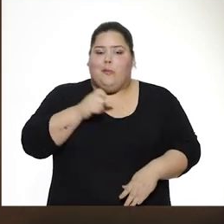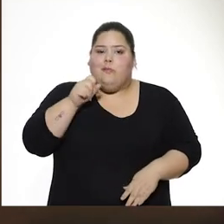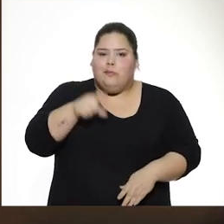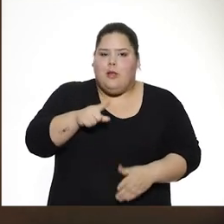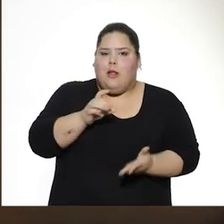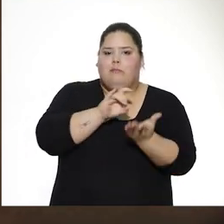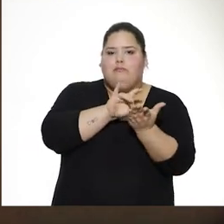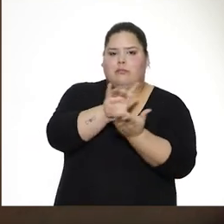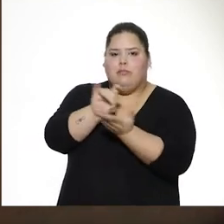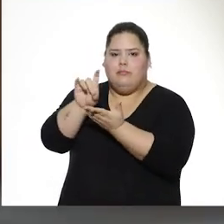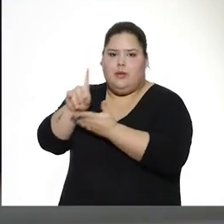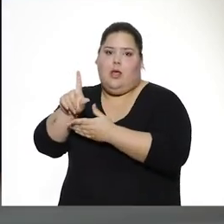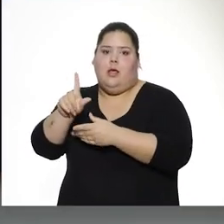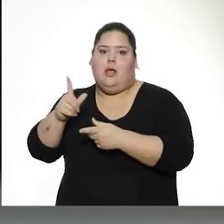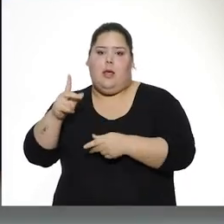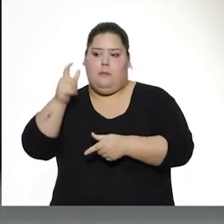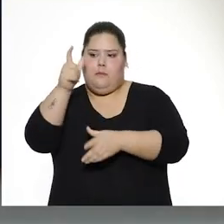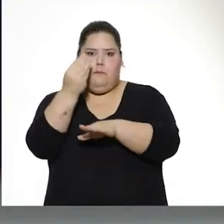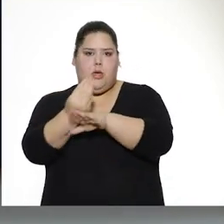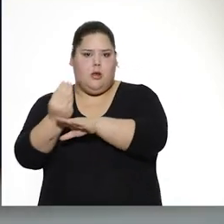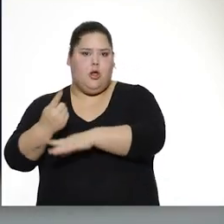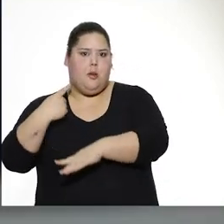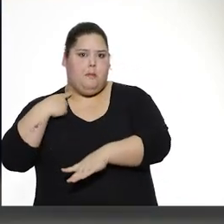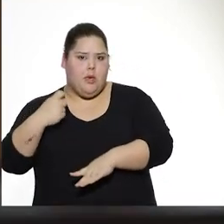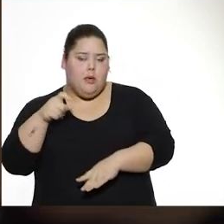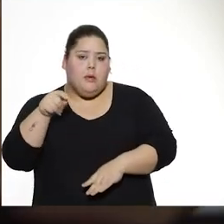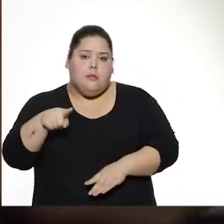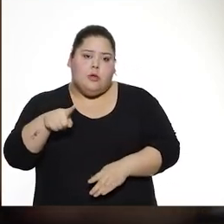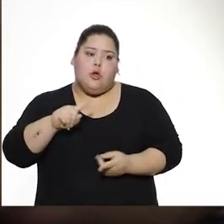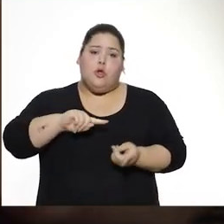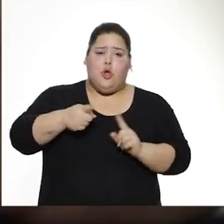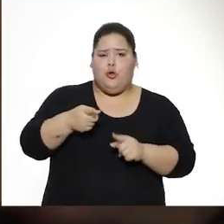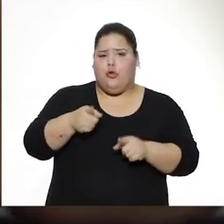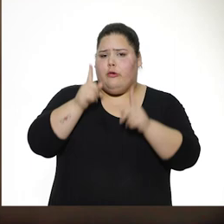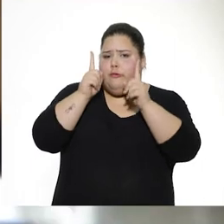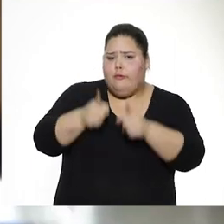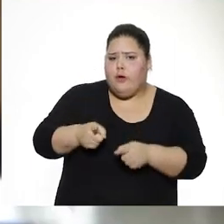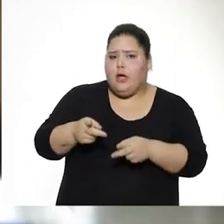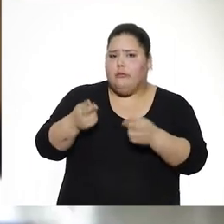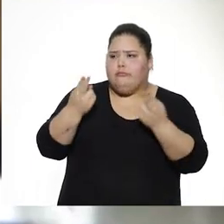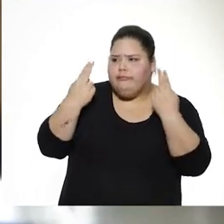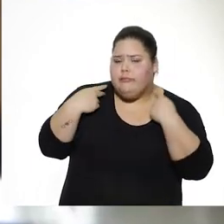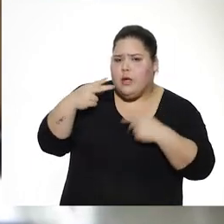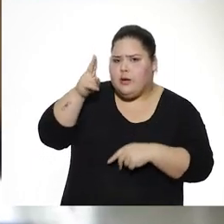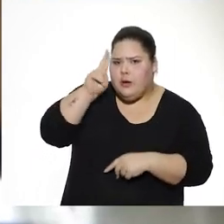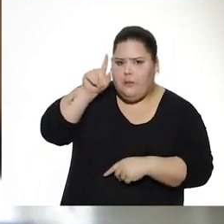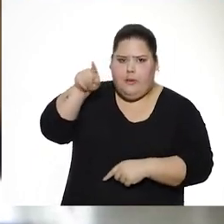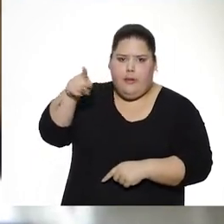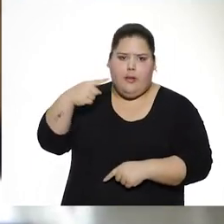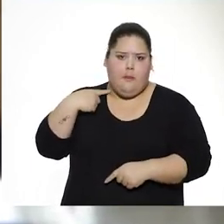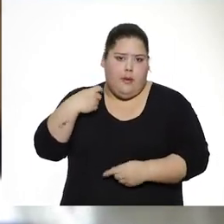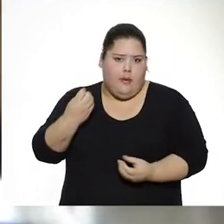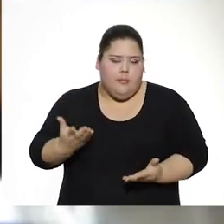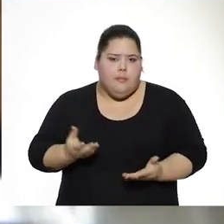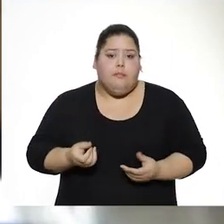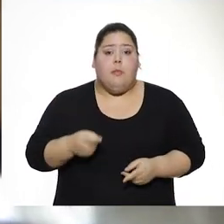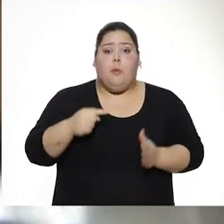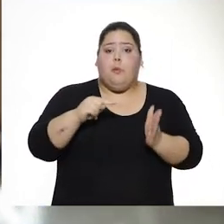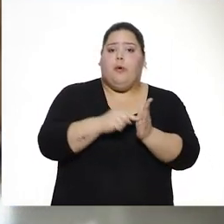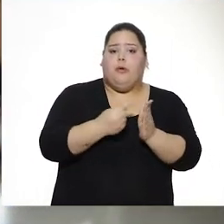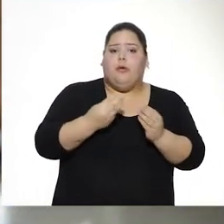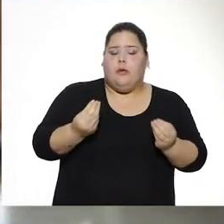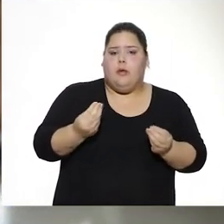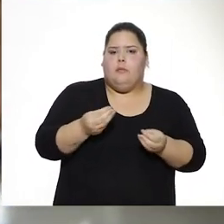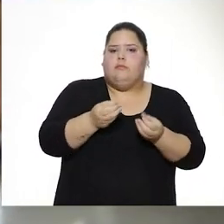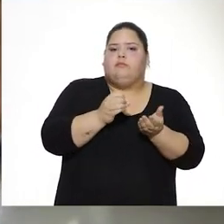y remover a las autoridades coloniales, y otros decidieron seguir siendo fieles a la autoridad española. En Buenos